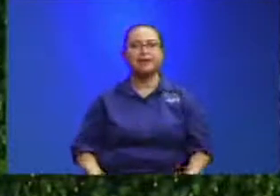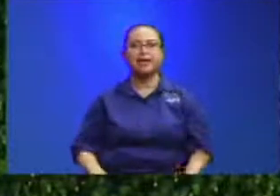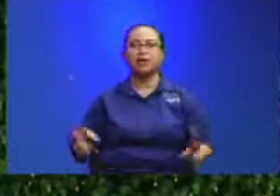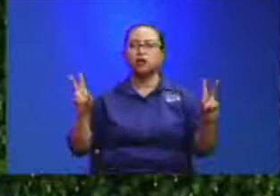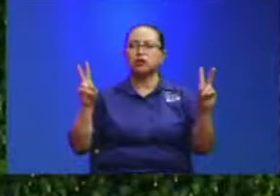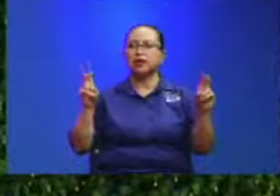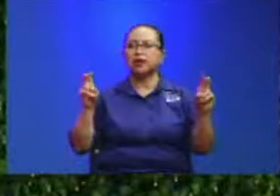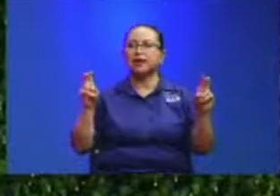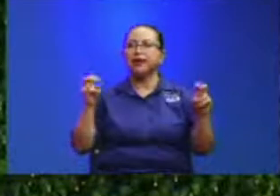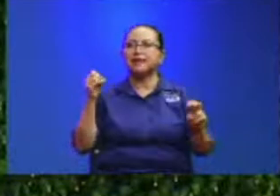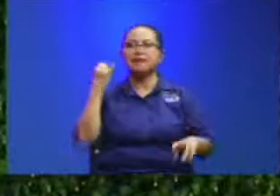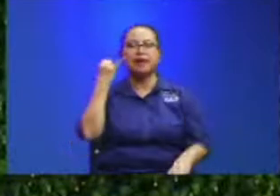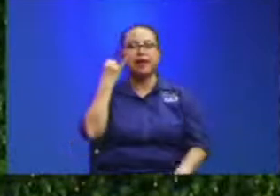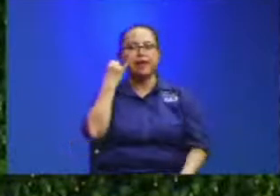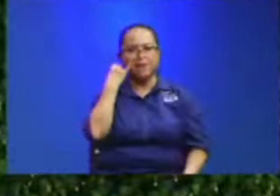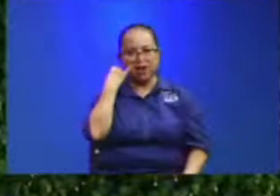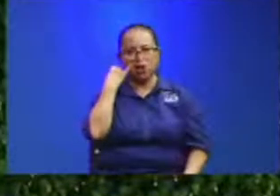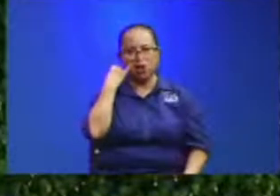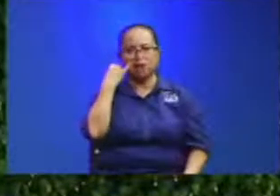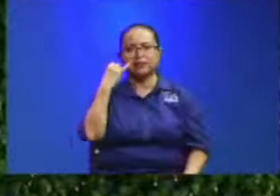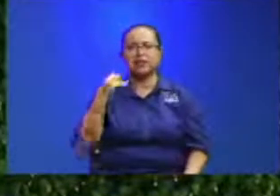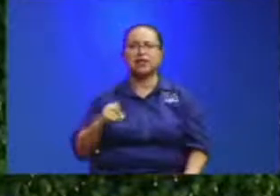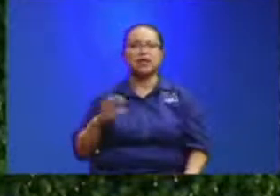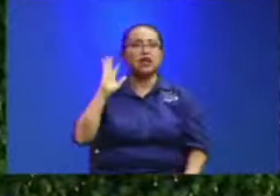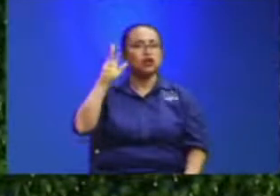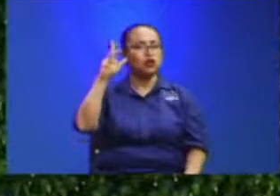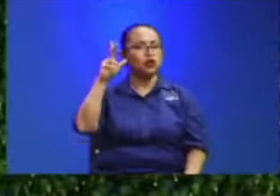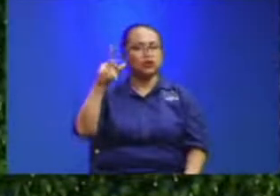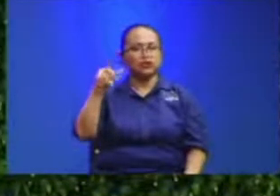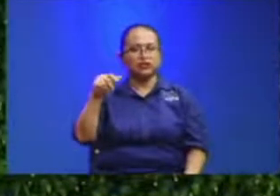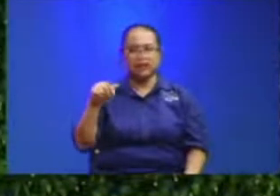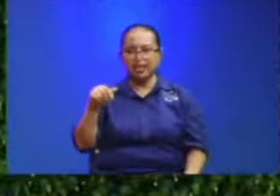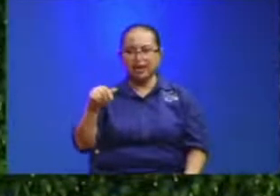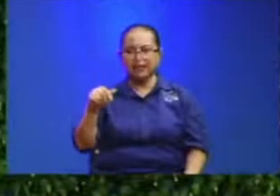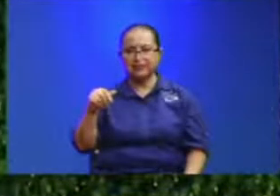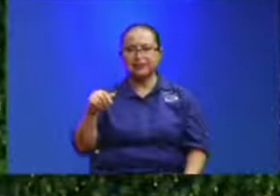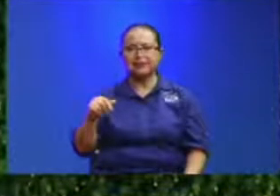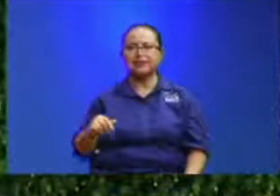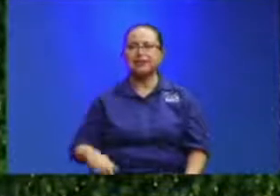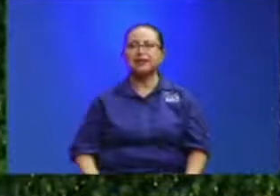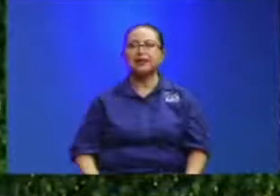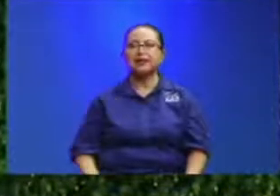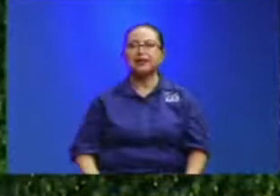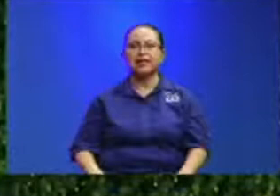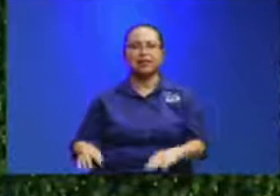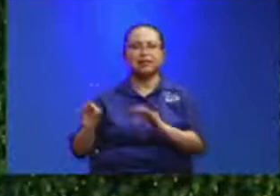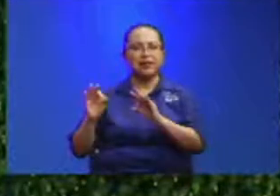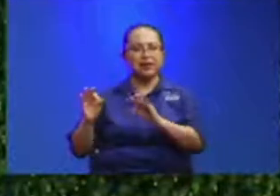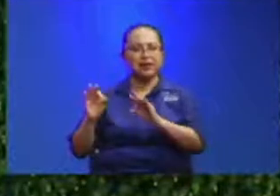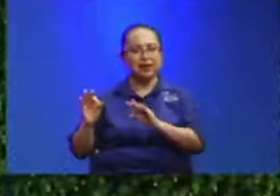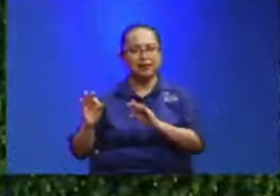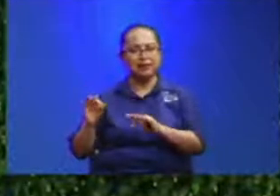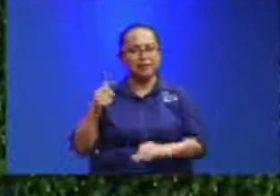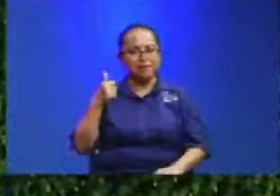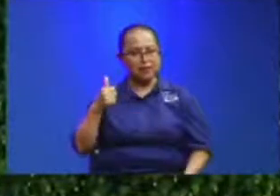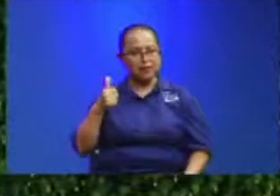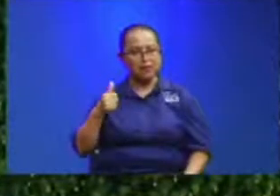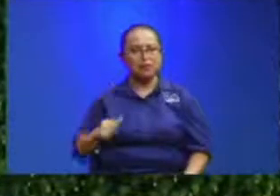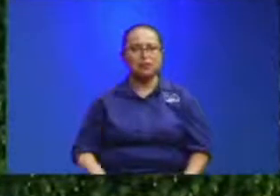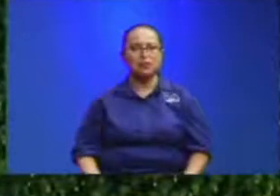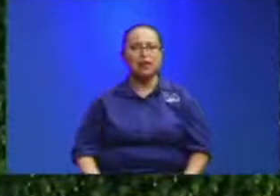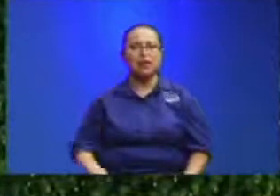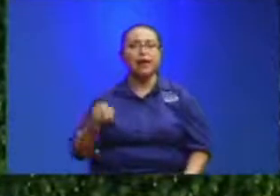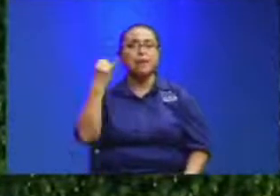tan lindo todos todos los días por lo menos para mí pero el día miércoles estuvimos hablando de hebreos